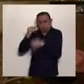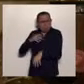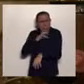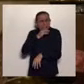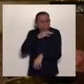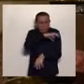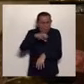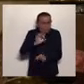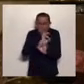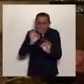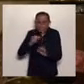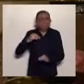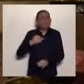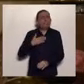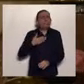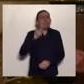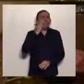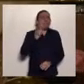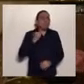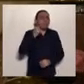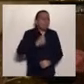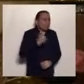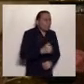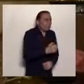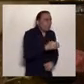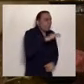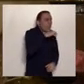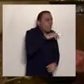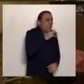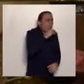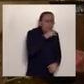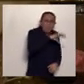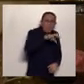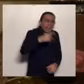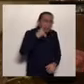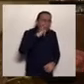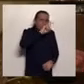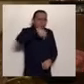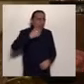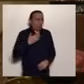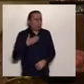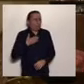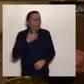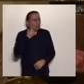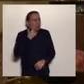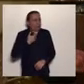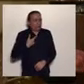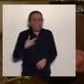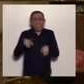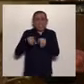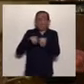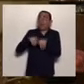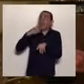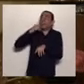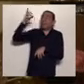ovejas. Yo soy el buen pastor, conozco a mis ovejas y mis ovejas me conocen a mí, como el